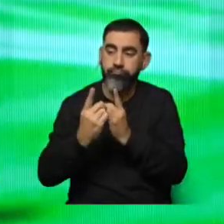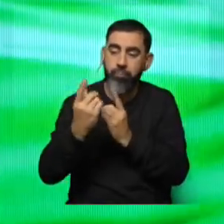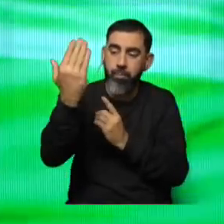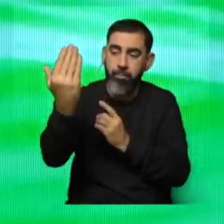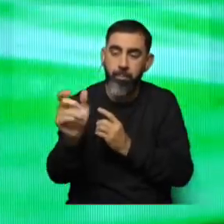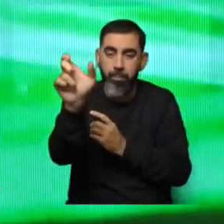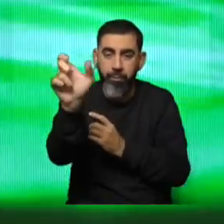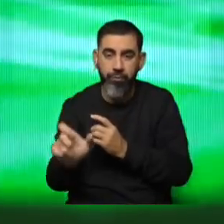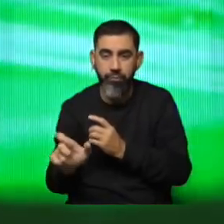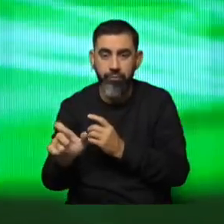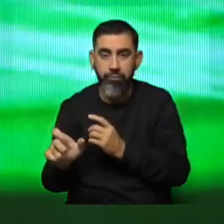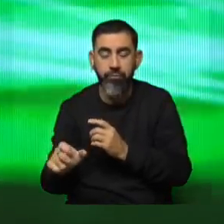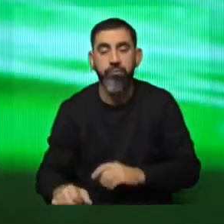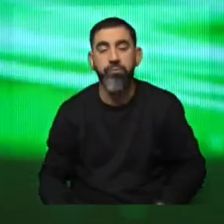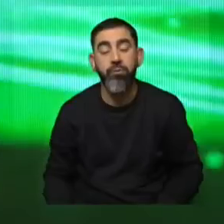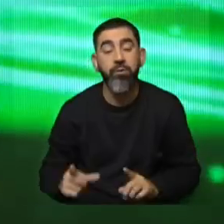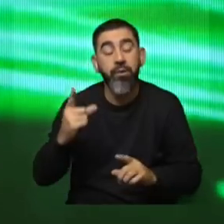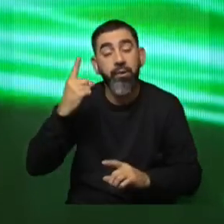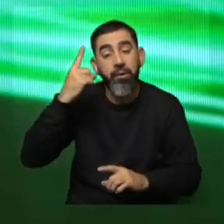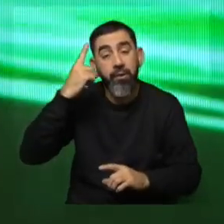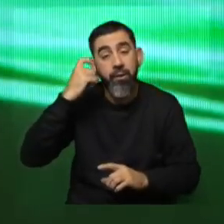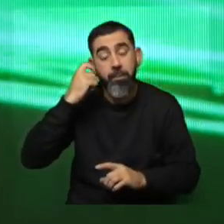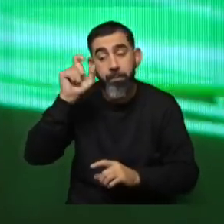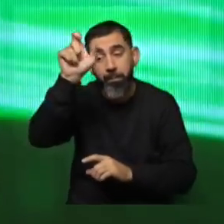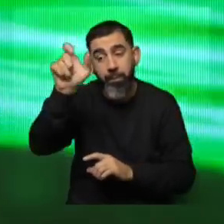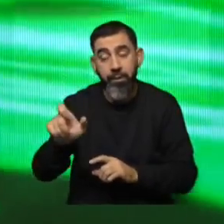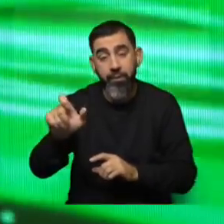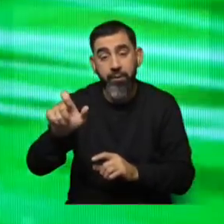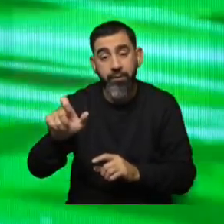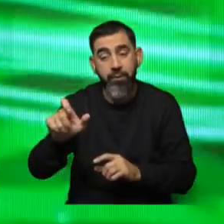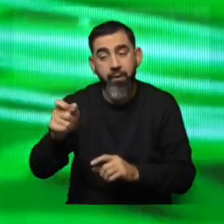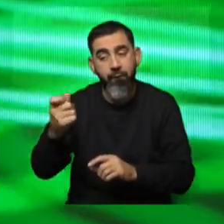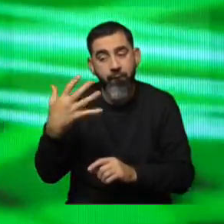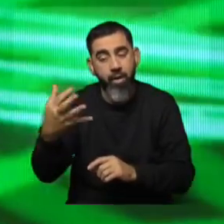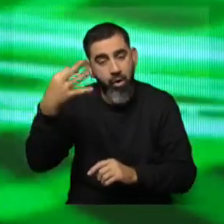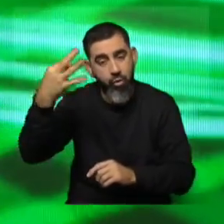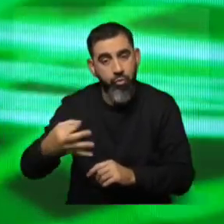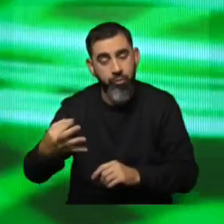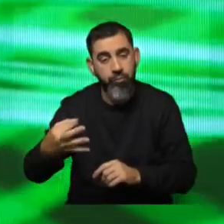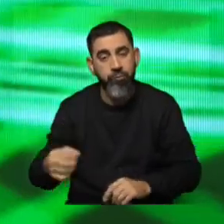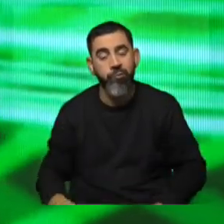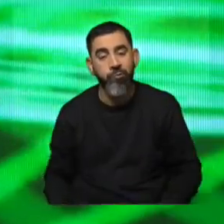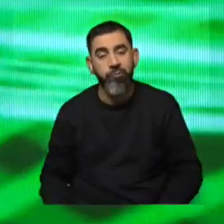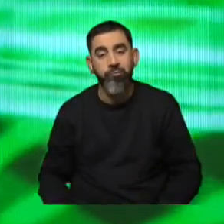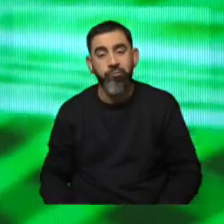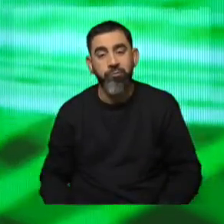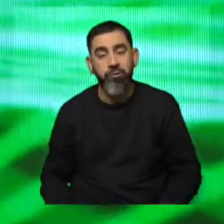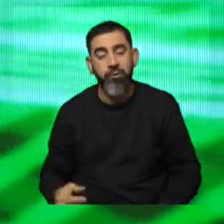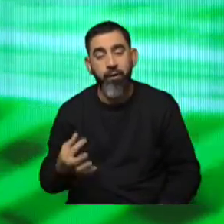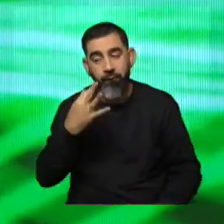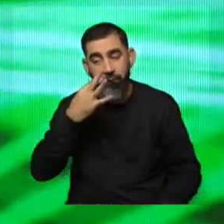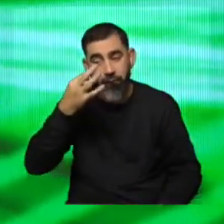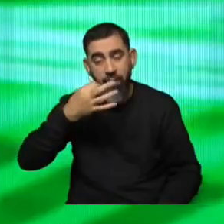y Y esa experiencia que tenés con las personas del lugar es el valor que vas a buscar Entonces el valor no